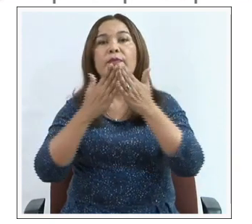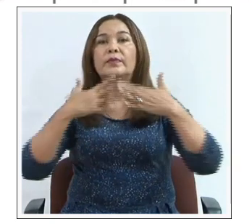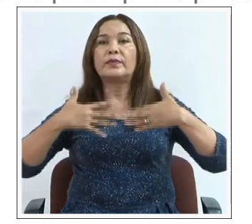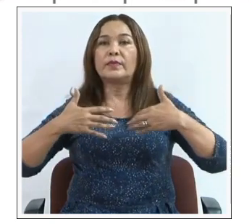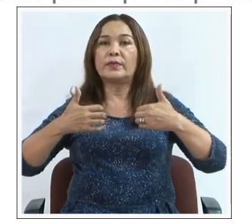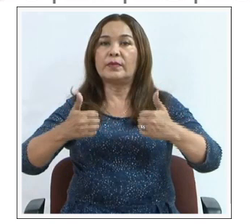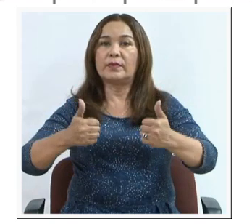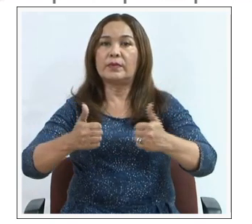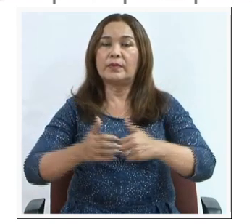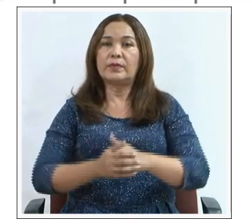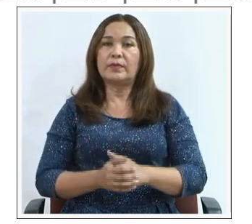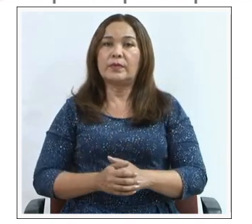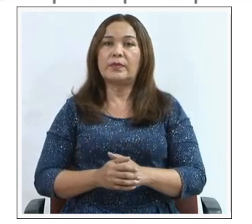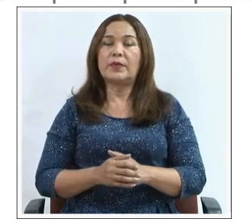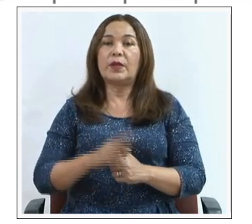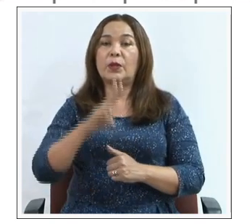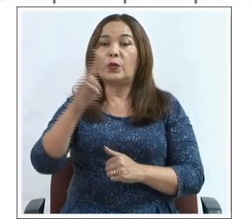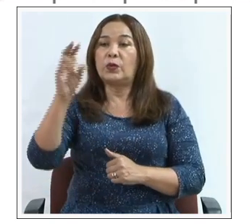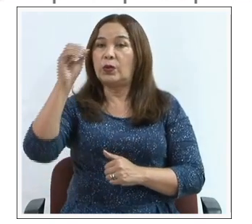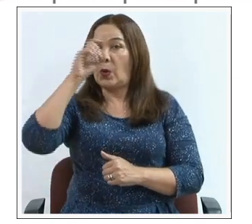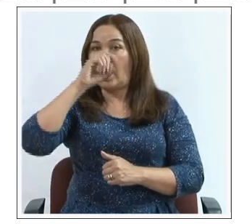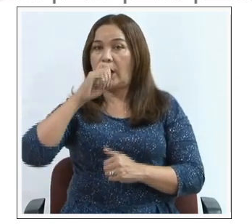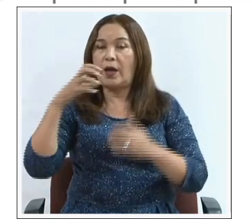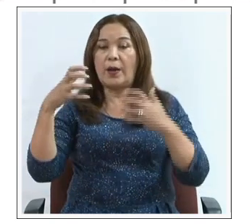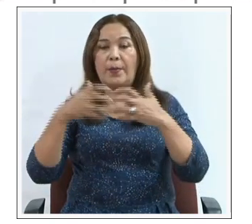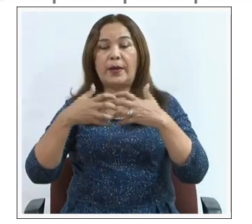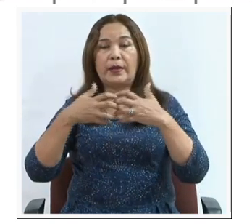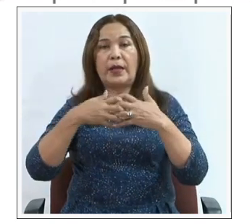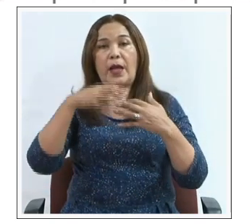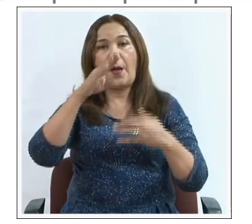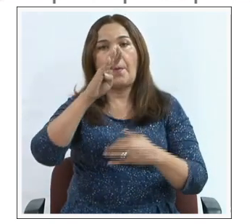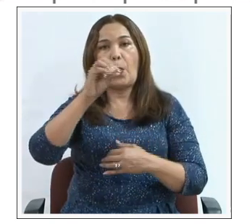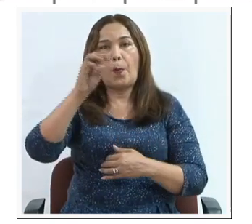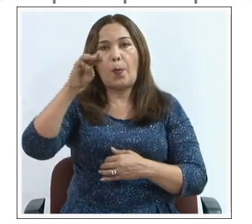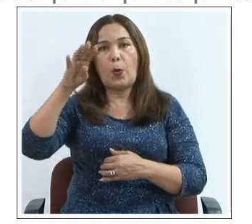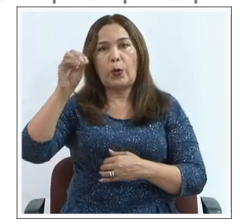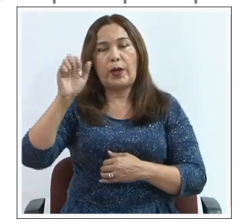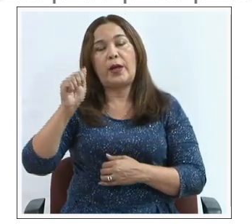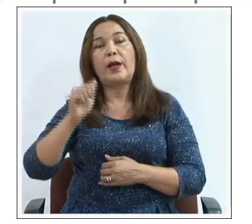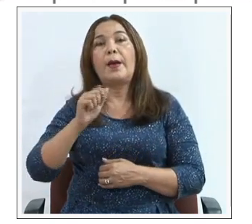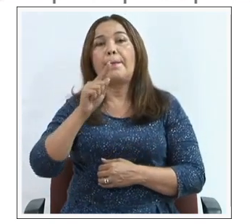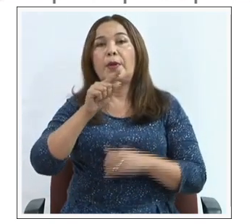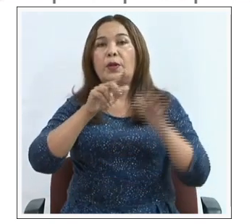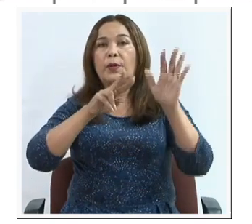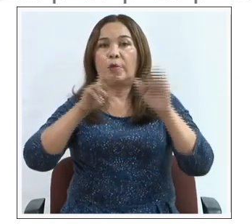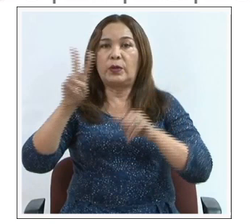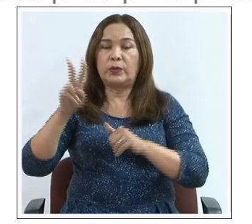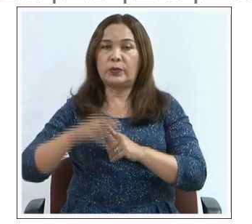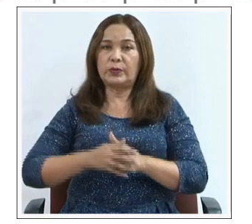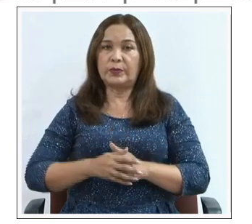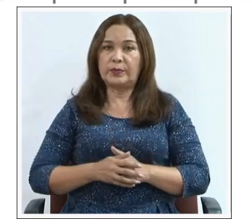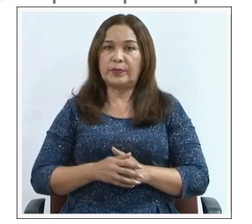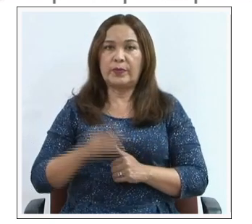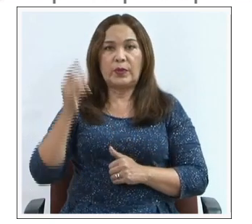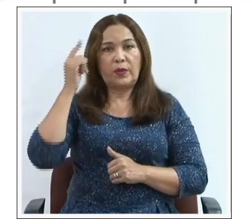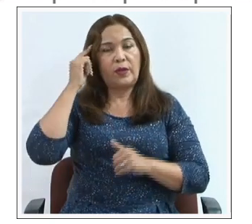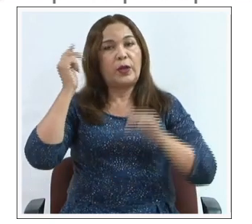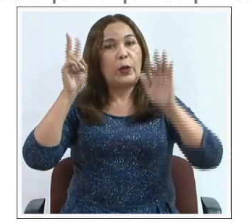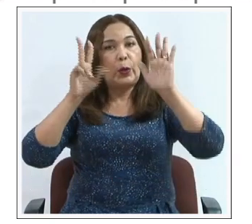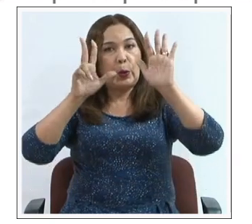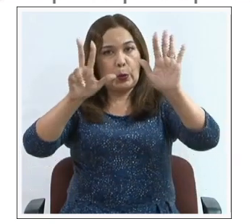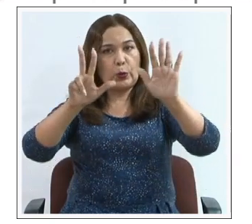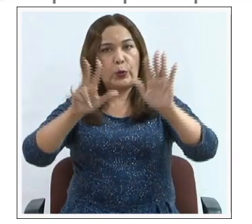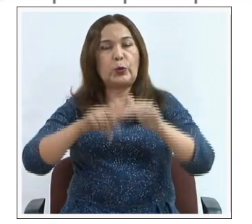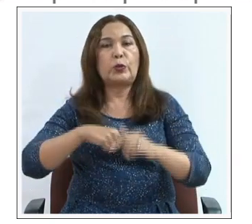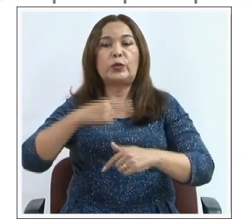la salud bicentenario de la batalla de bomboná 1822 día 8